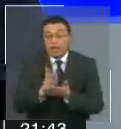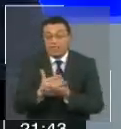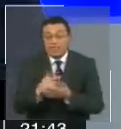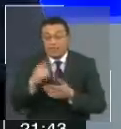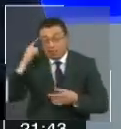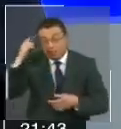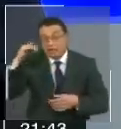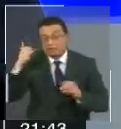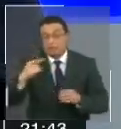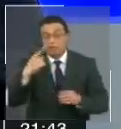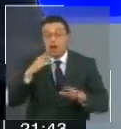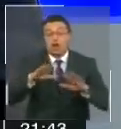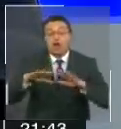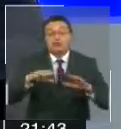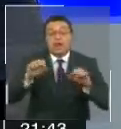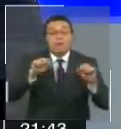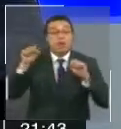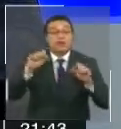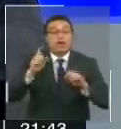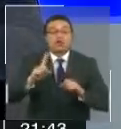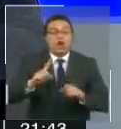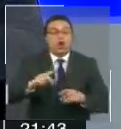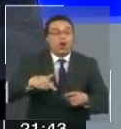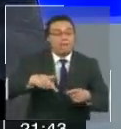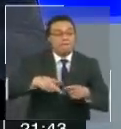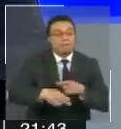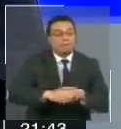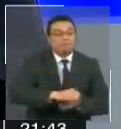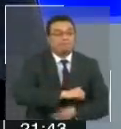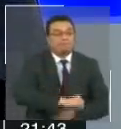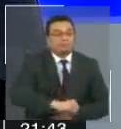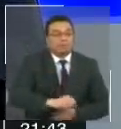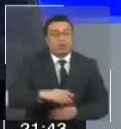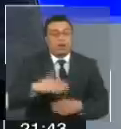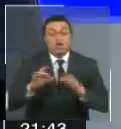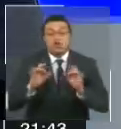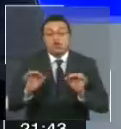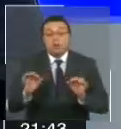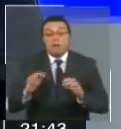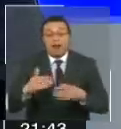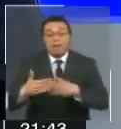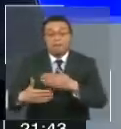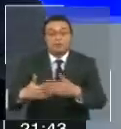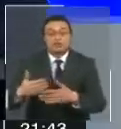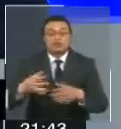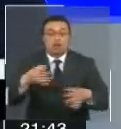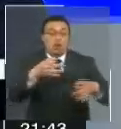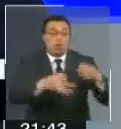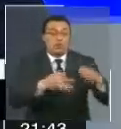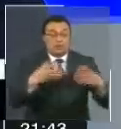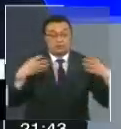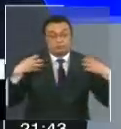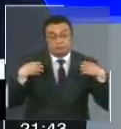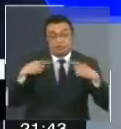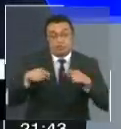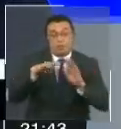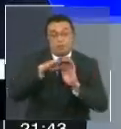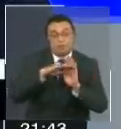la contingencia política no impidiera la regular marcha de los procesos judiciales que estaban a cargo del